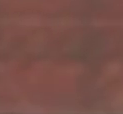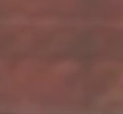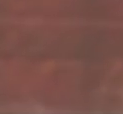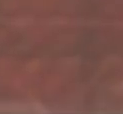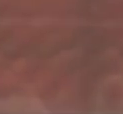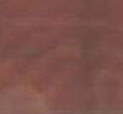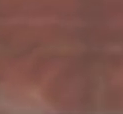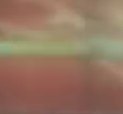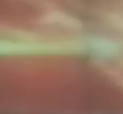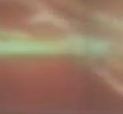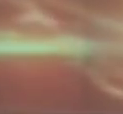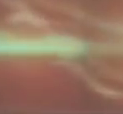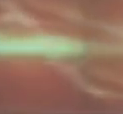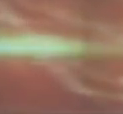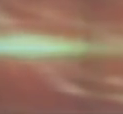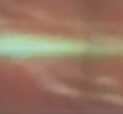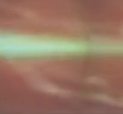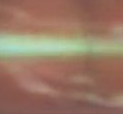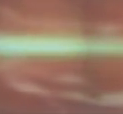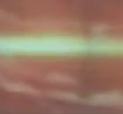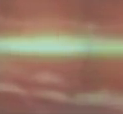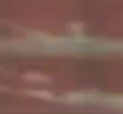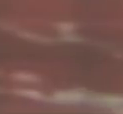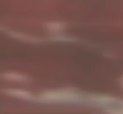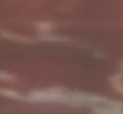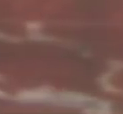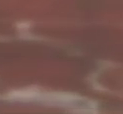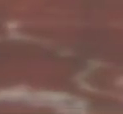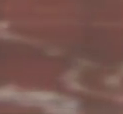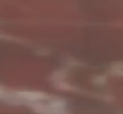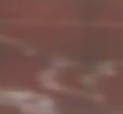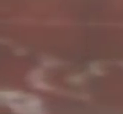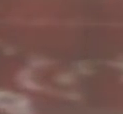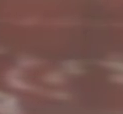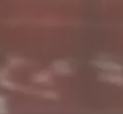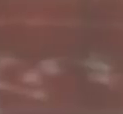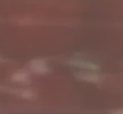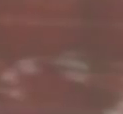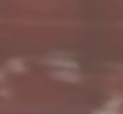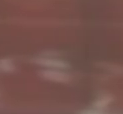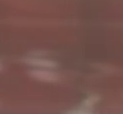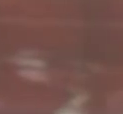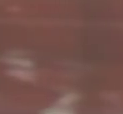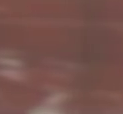quien fue electo el pasado 20 de mayo del 2017 por la gran mayoría del pueblo venezolano que quiere paz.